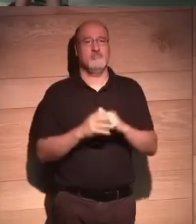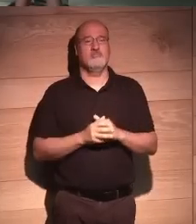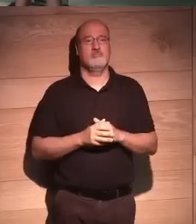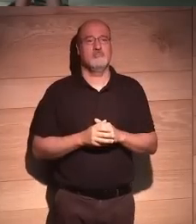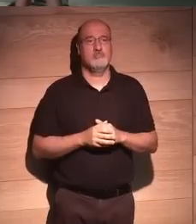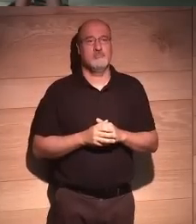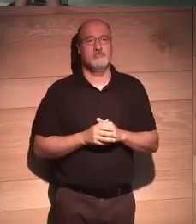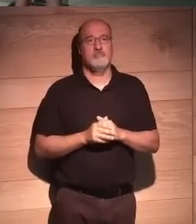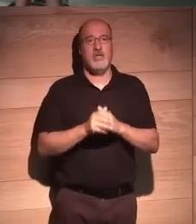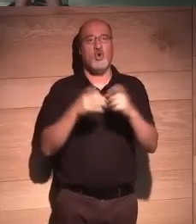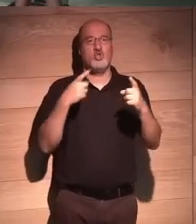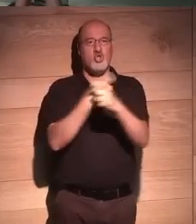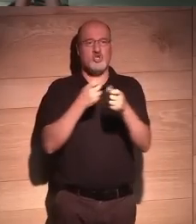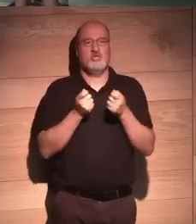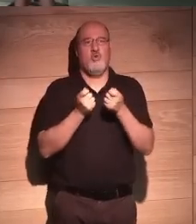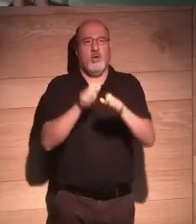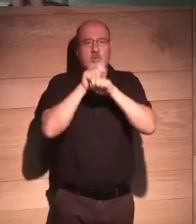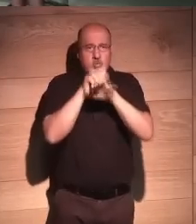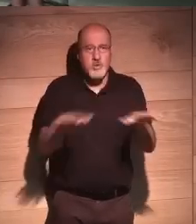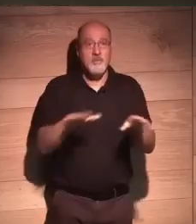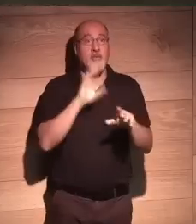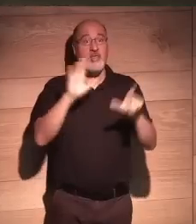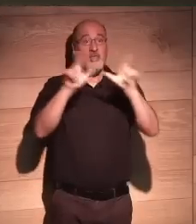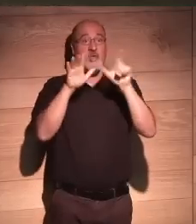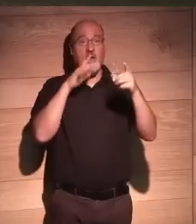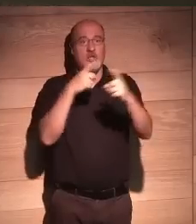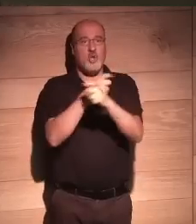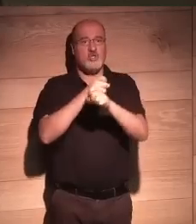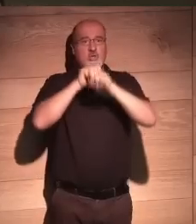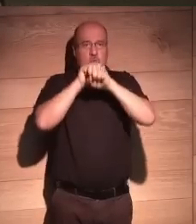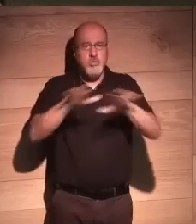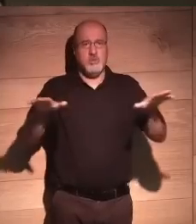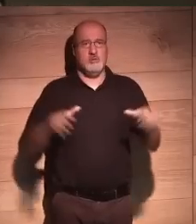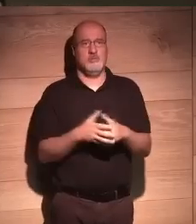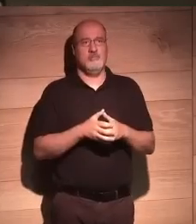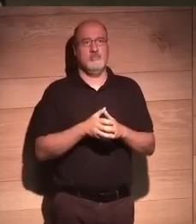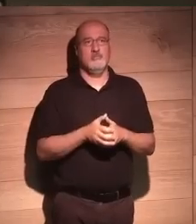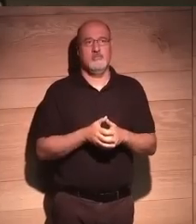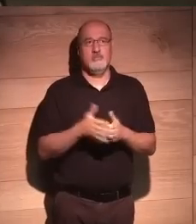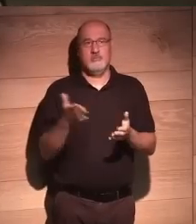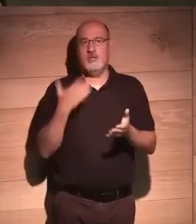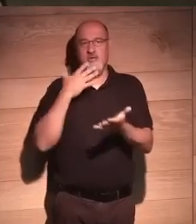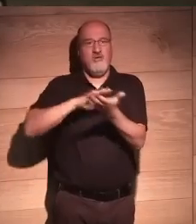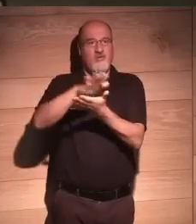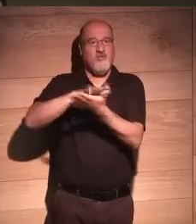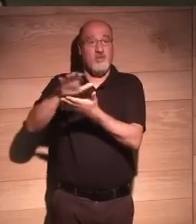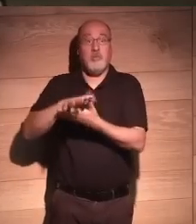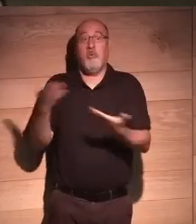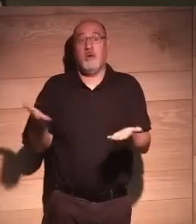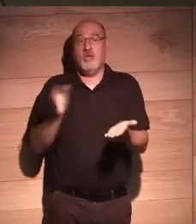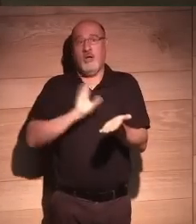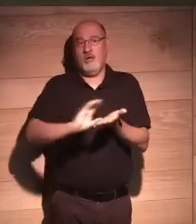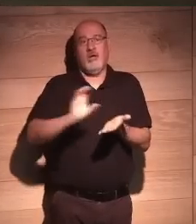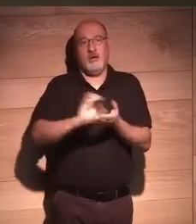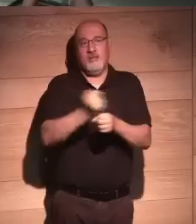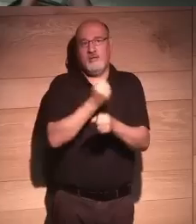de acuerdo con eso. Tampoco Contra intoxicar. educar, no, y ahora exacto. mismo lo que hacen es intoxicar y bueno, yo qué sé, toda esa gente, los influencers, vaya carrera, madre Ay, los mía, qué